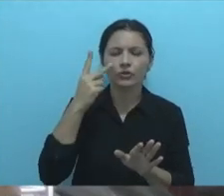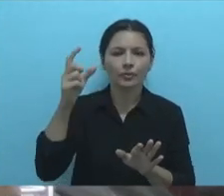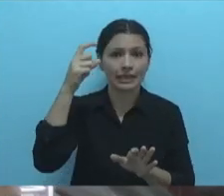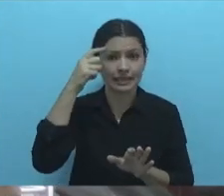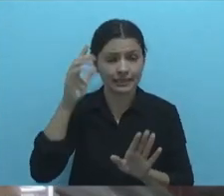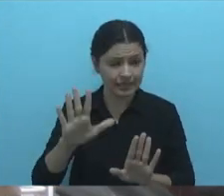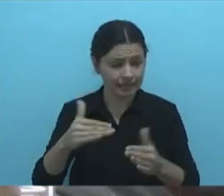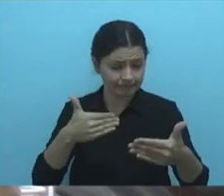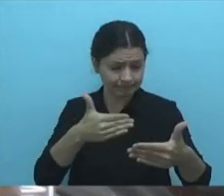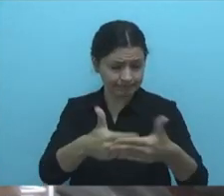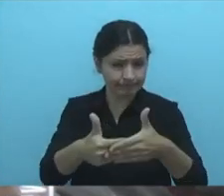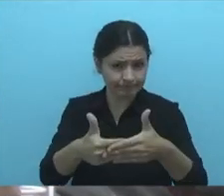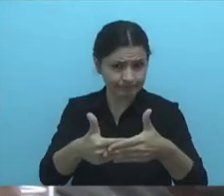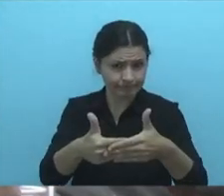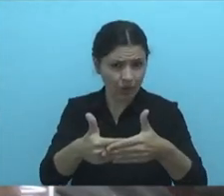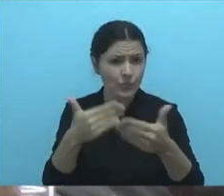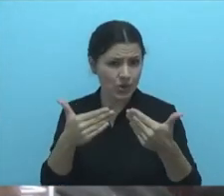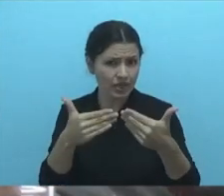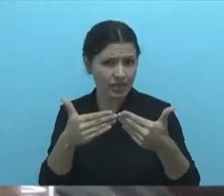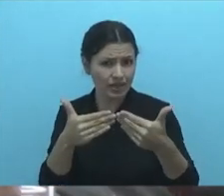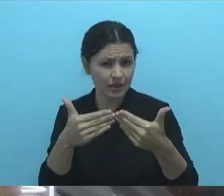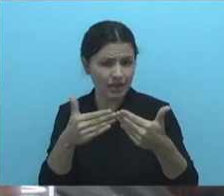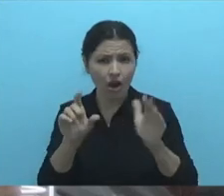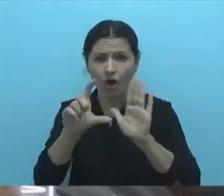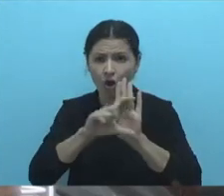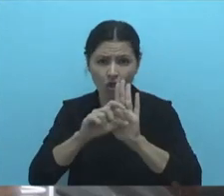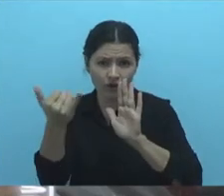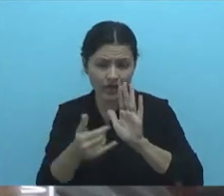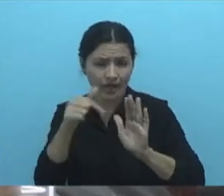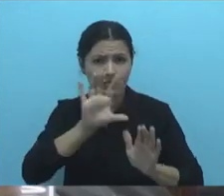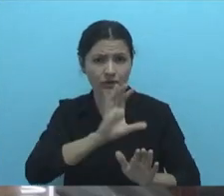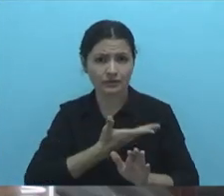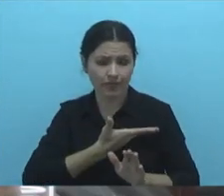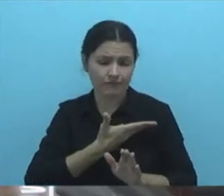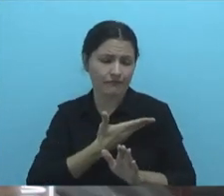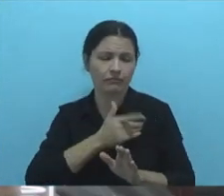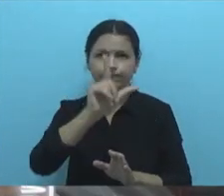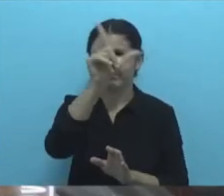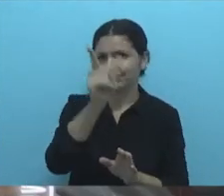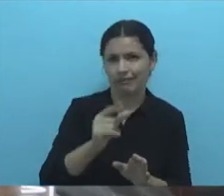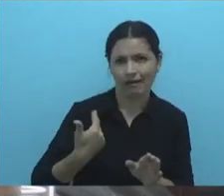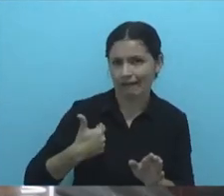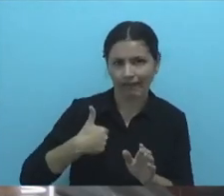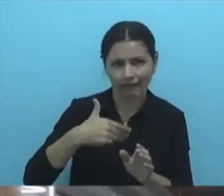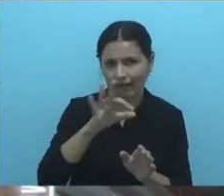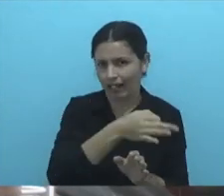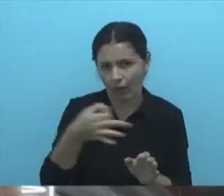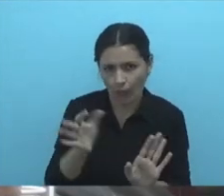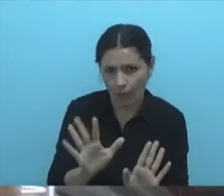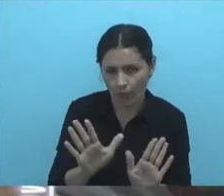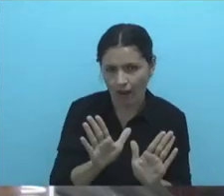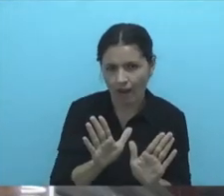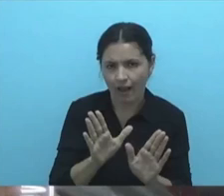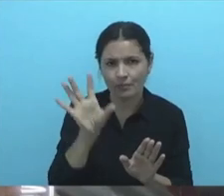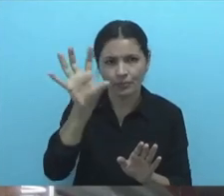esta situación vergonzosa del Estado bueno en Santa Fe pero suceden toda la Argentina y a nivel nacional